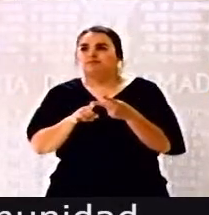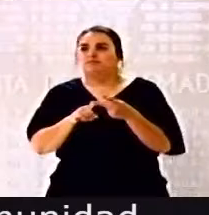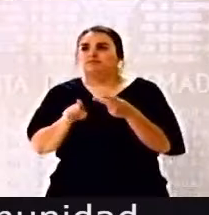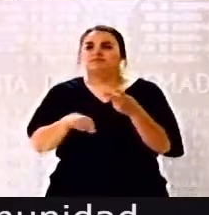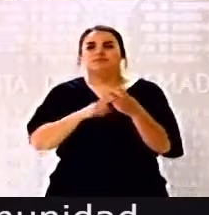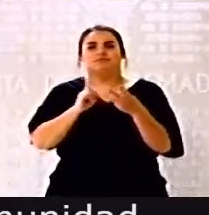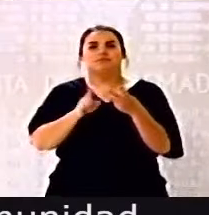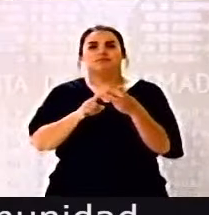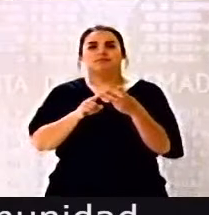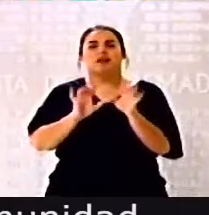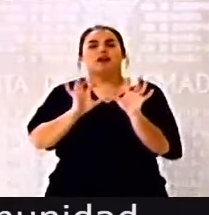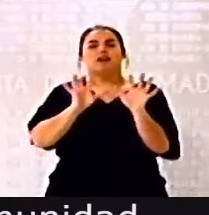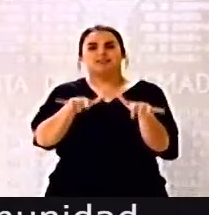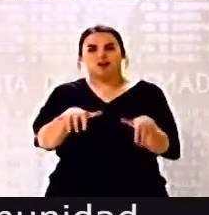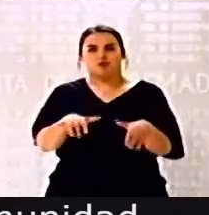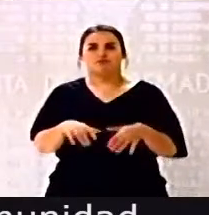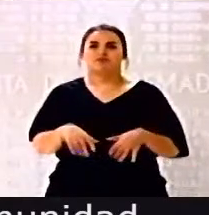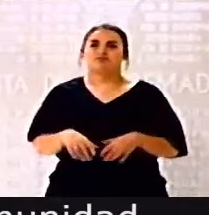y está Castilla y León.